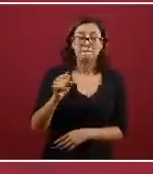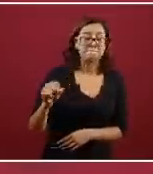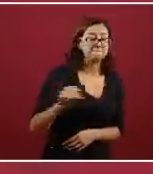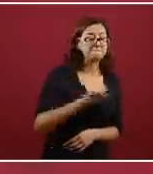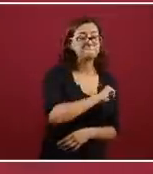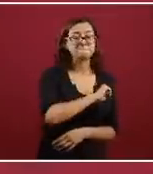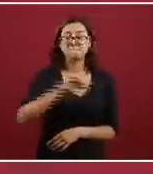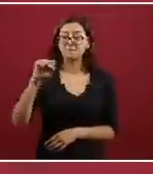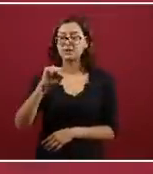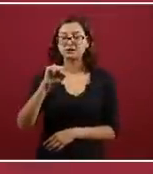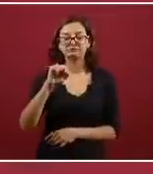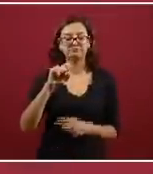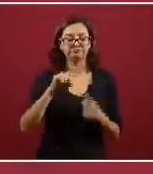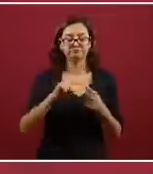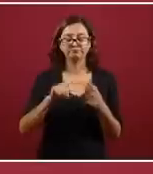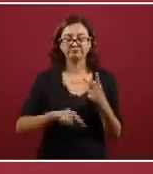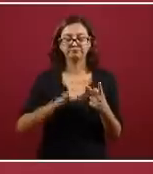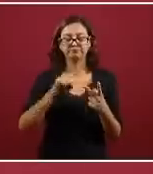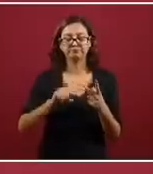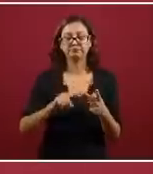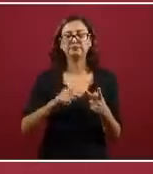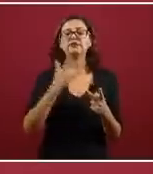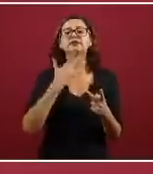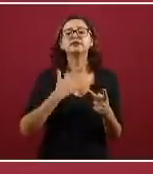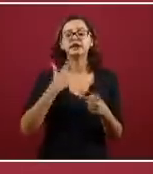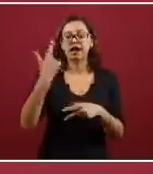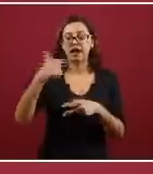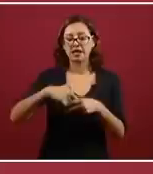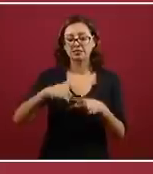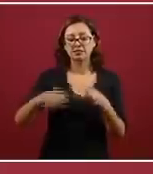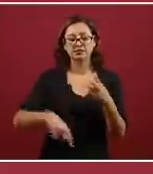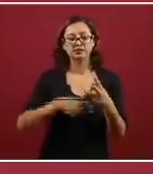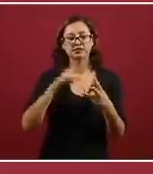los precios de gasolinas, diésel,